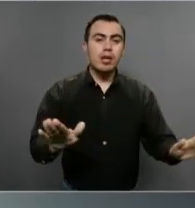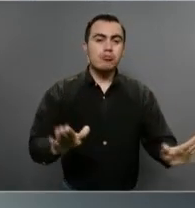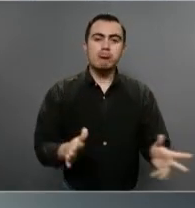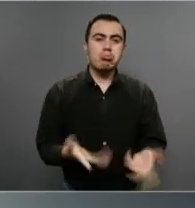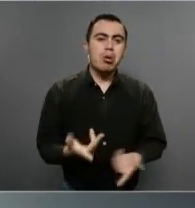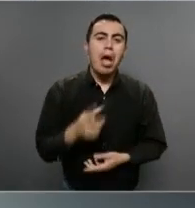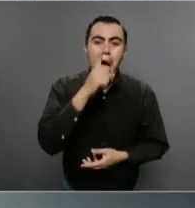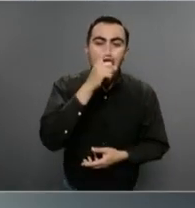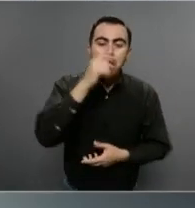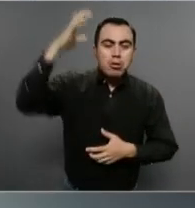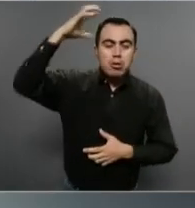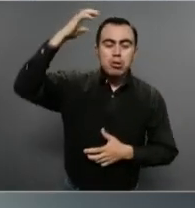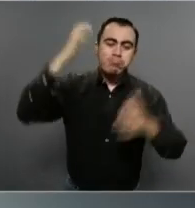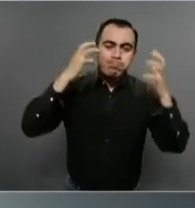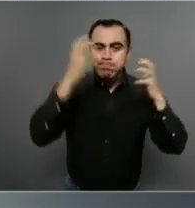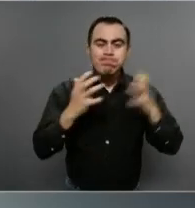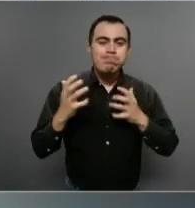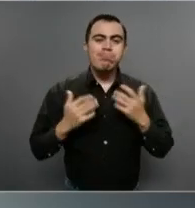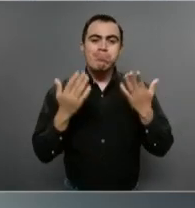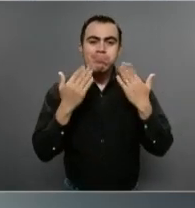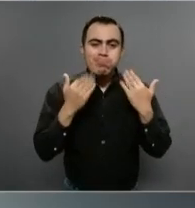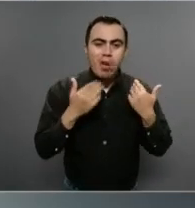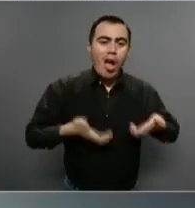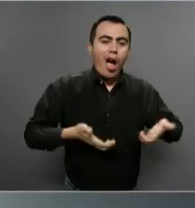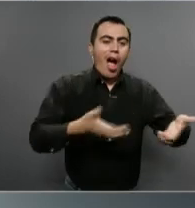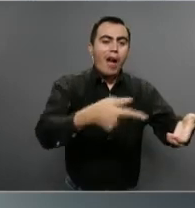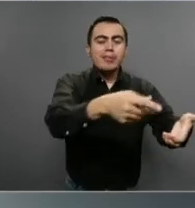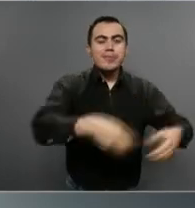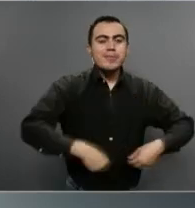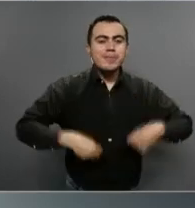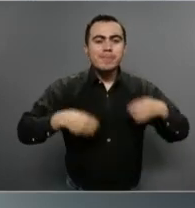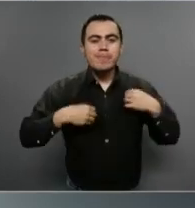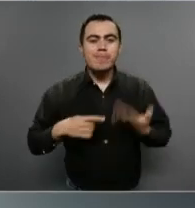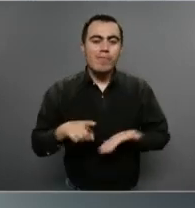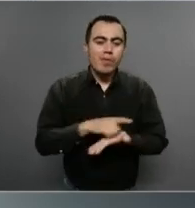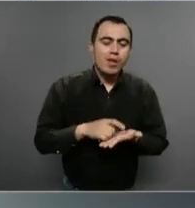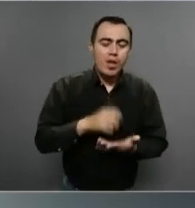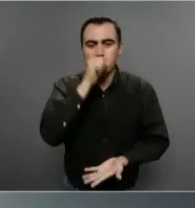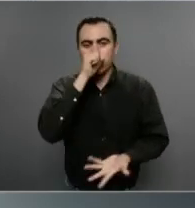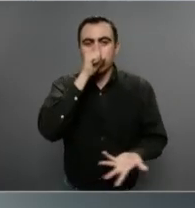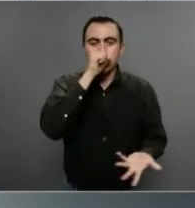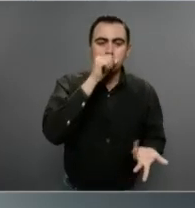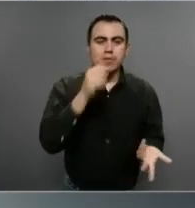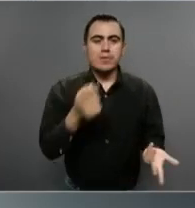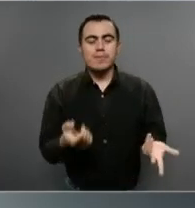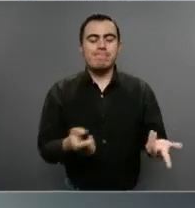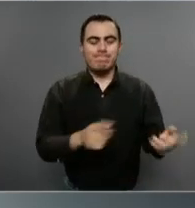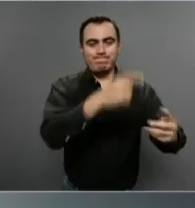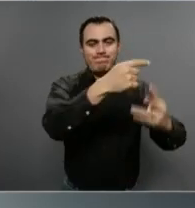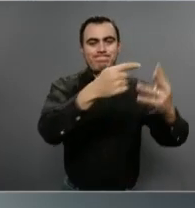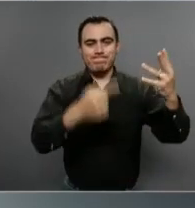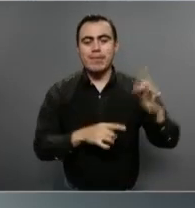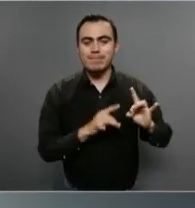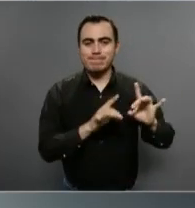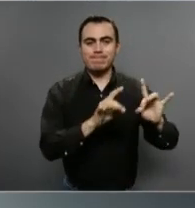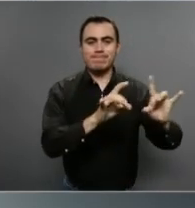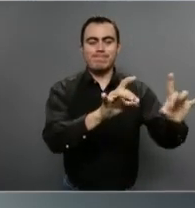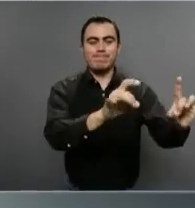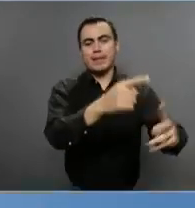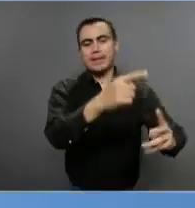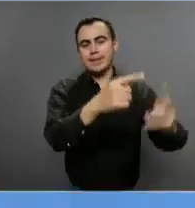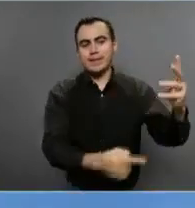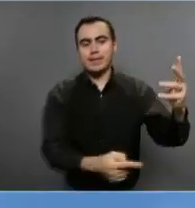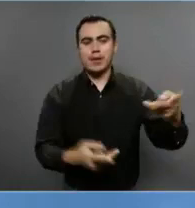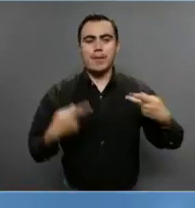viven en una condición en la calle, usan sustancias. No, tienen una serie de condiciones que la